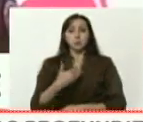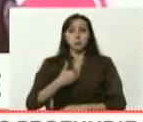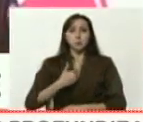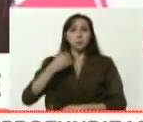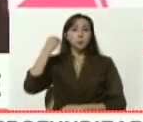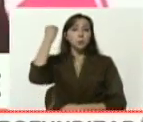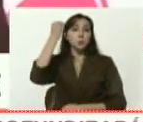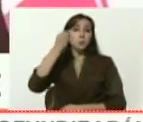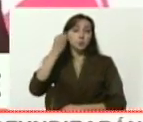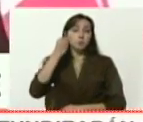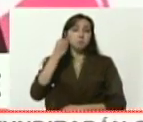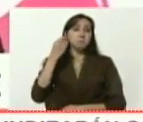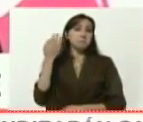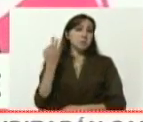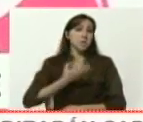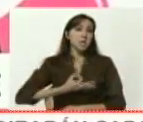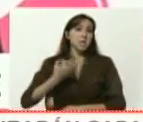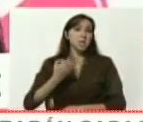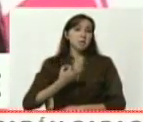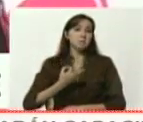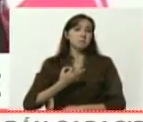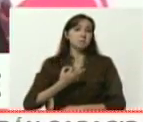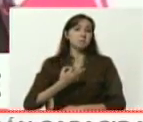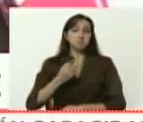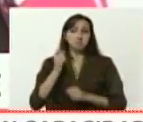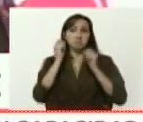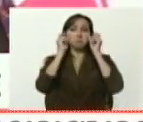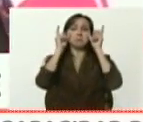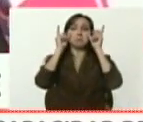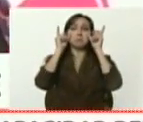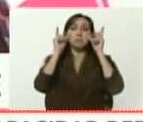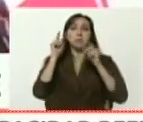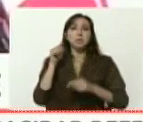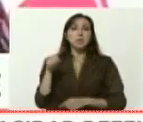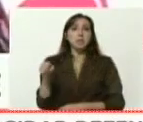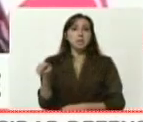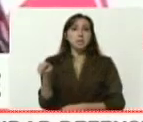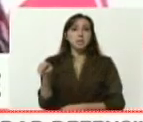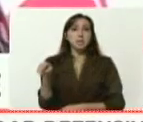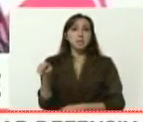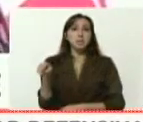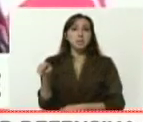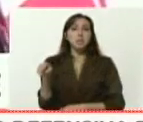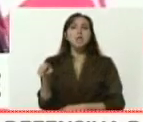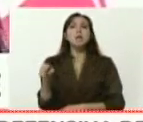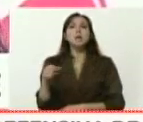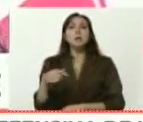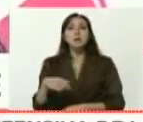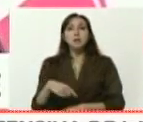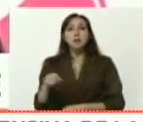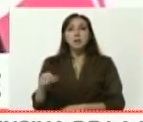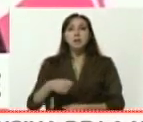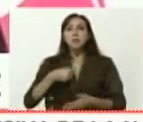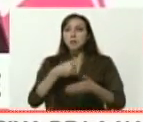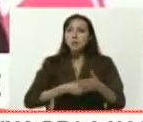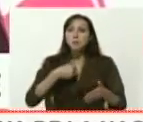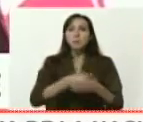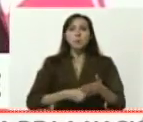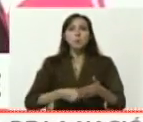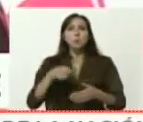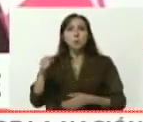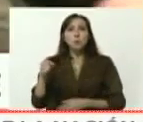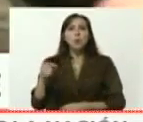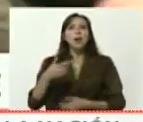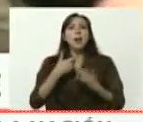para mí es verdaderamente admirable y sorprendente la determinación del sacrificio por la causa justa y la libertad.